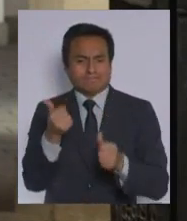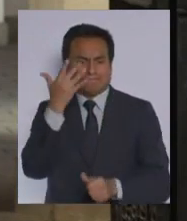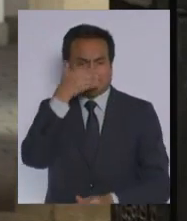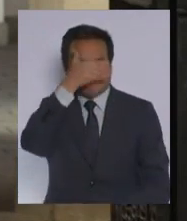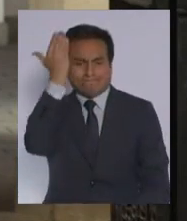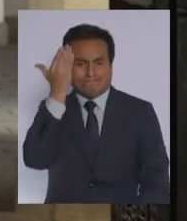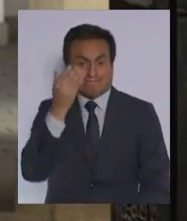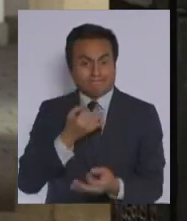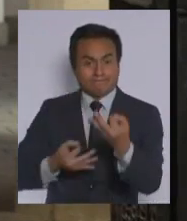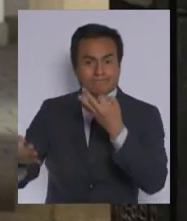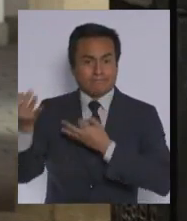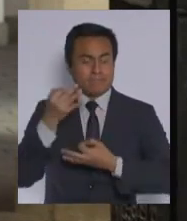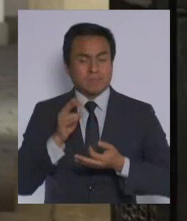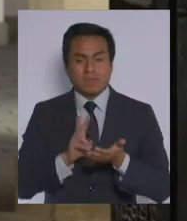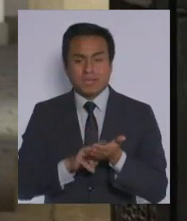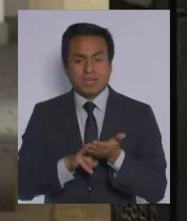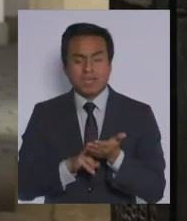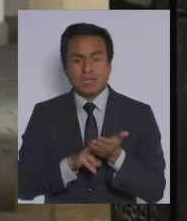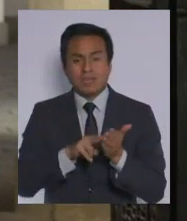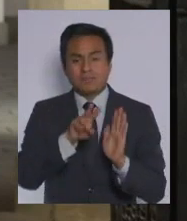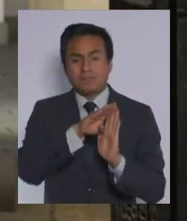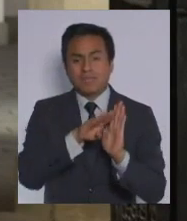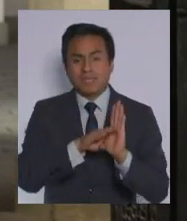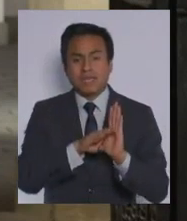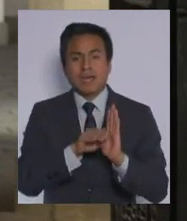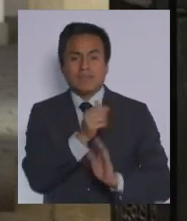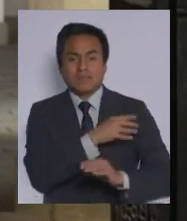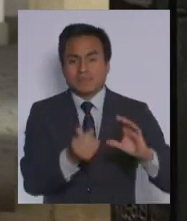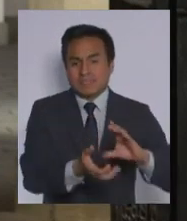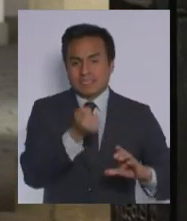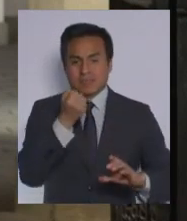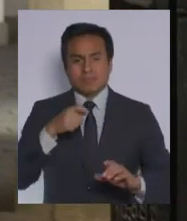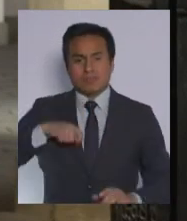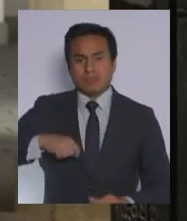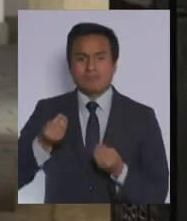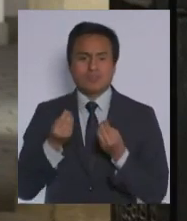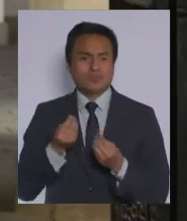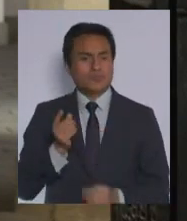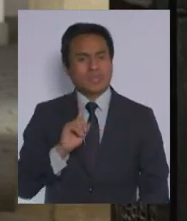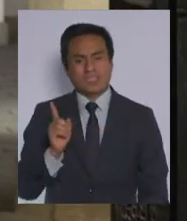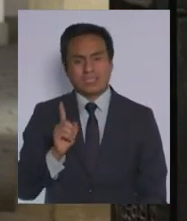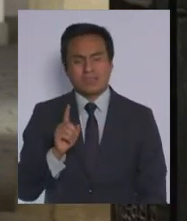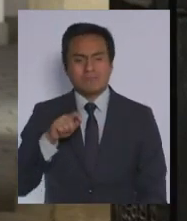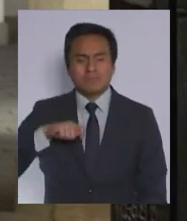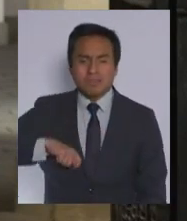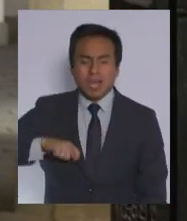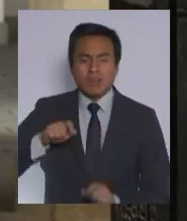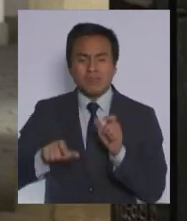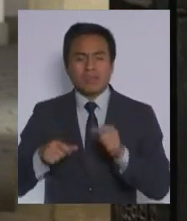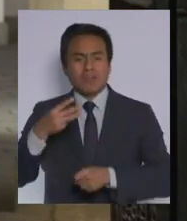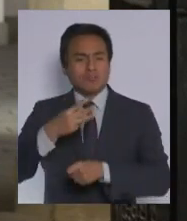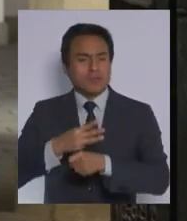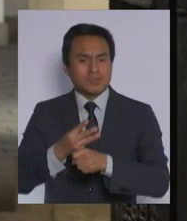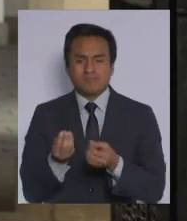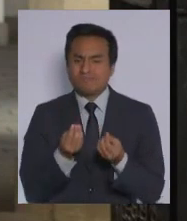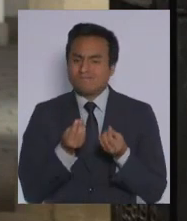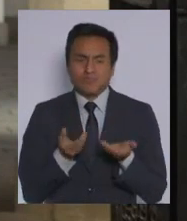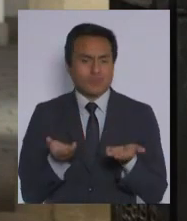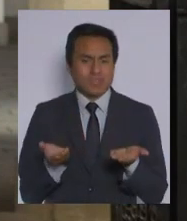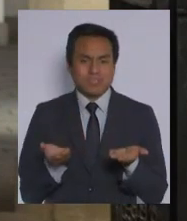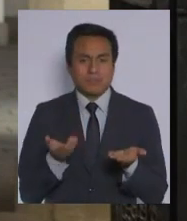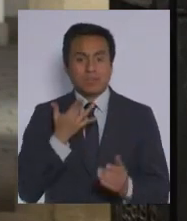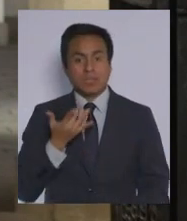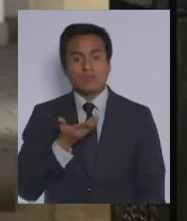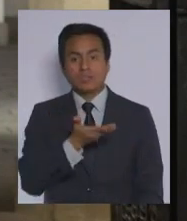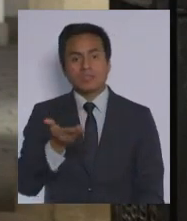que no es una buena medida para nuestros pensionados para nuestros adultos mayores que